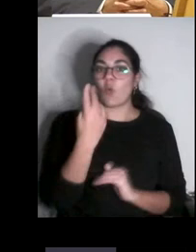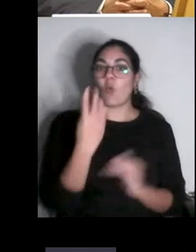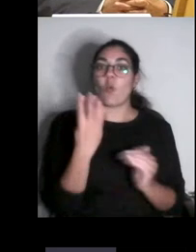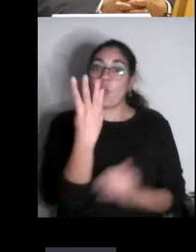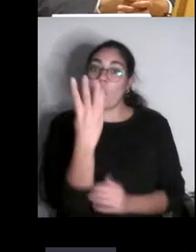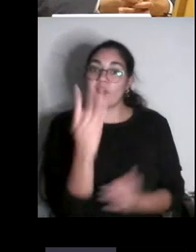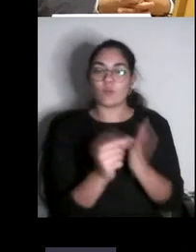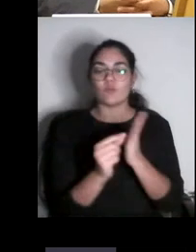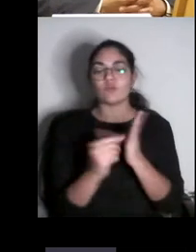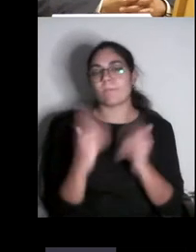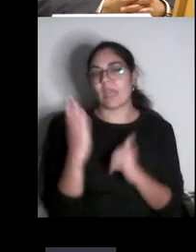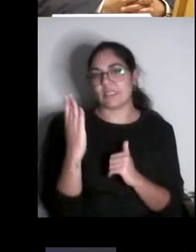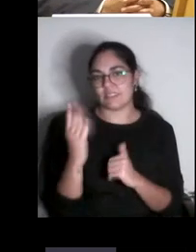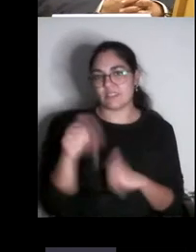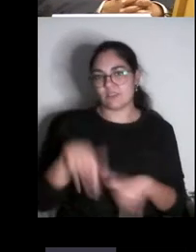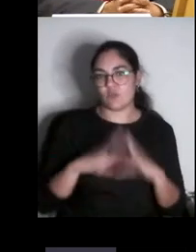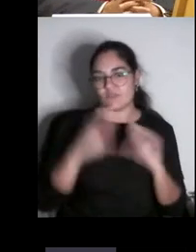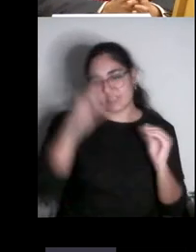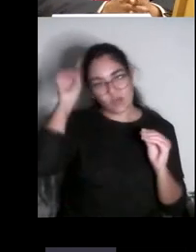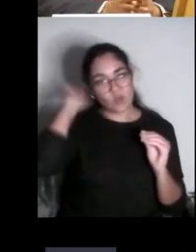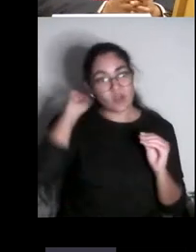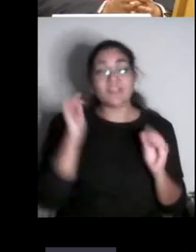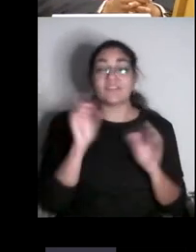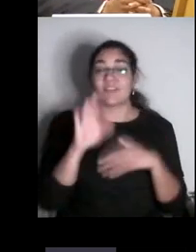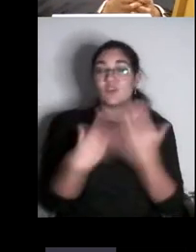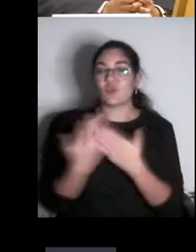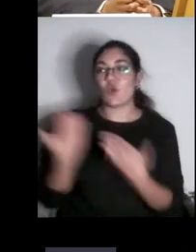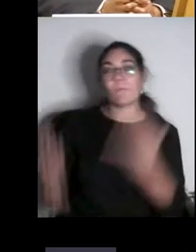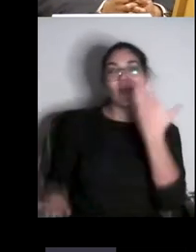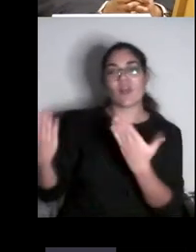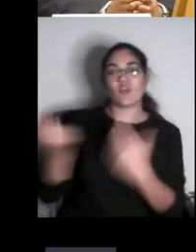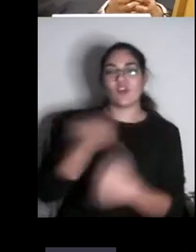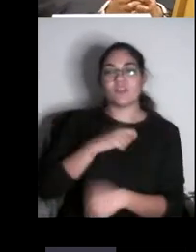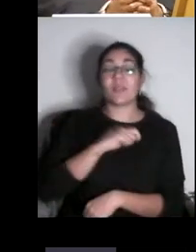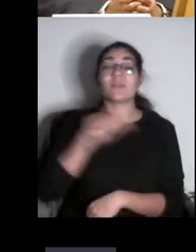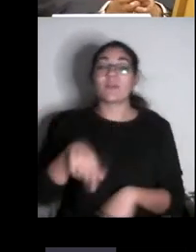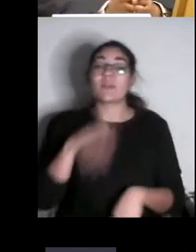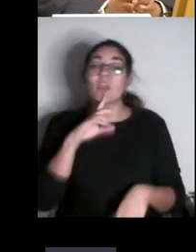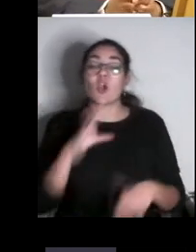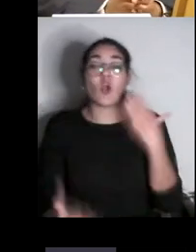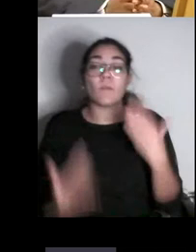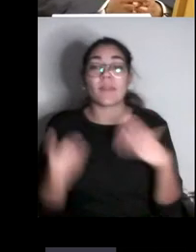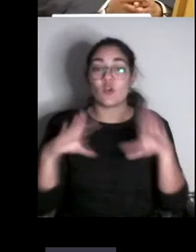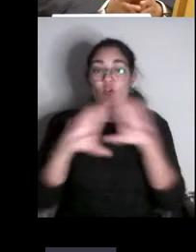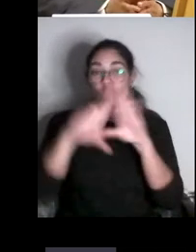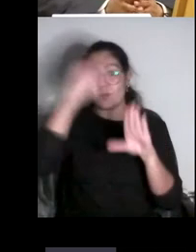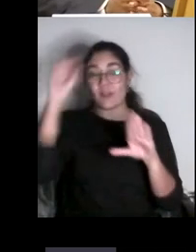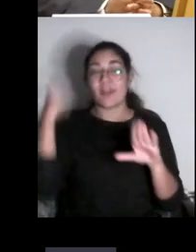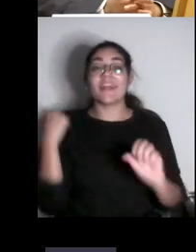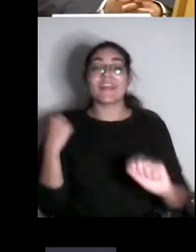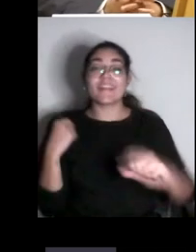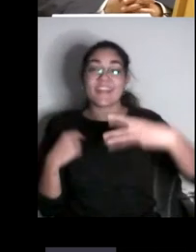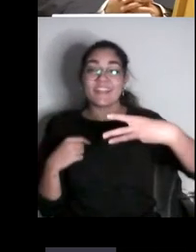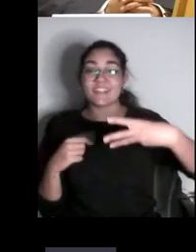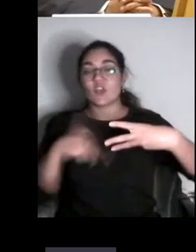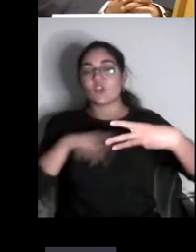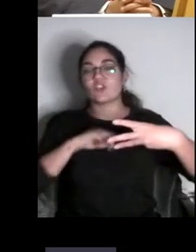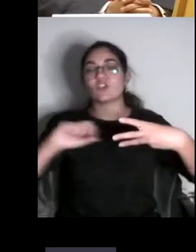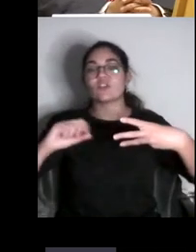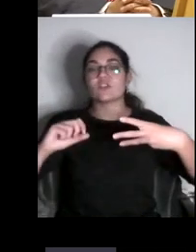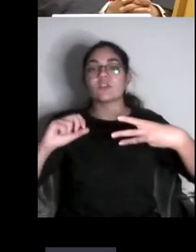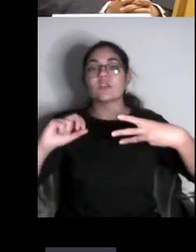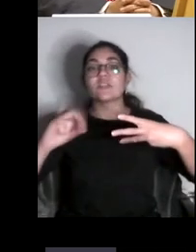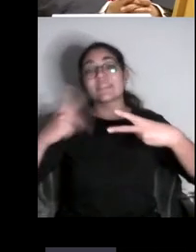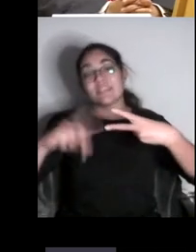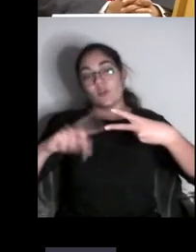elevada. Pero es que incluso si lo comparamos con el resto de universidades públicas de la Comunidad de Madrid, seríamos la segunda de 3 de la Universidad Alcalá de Henares, que